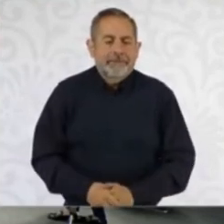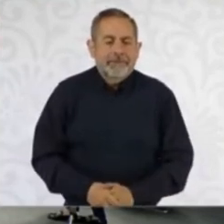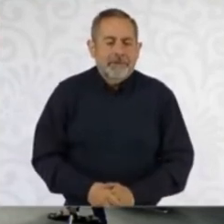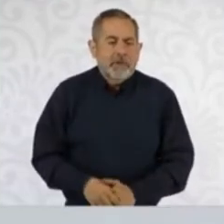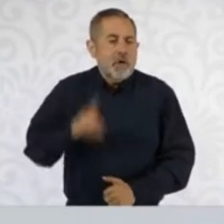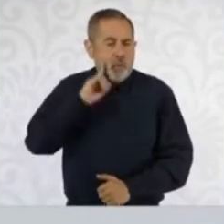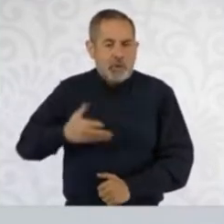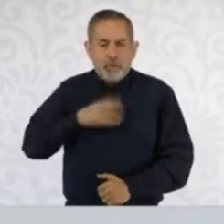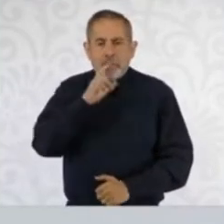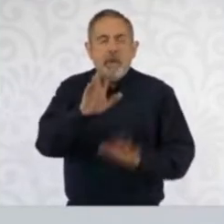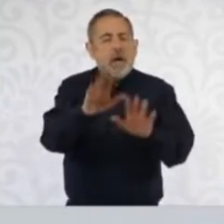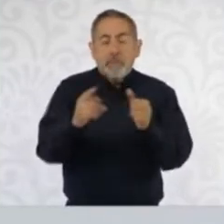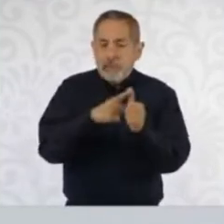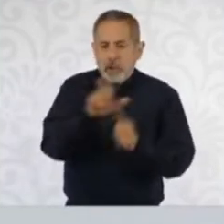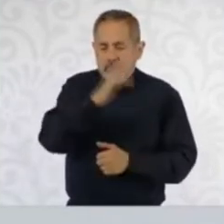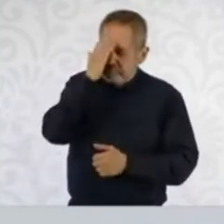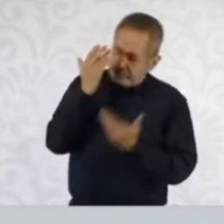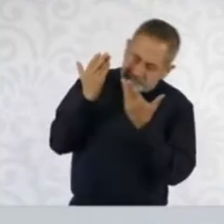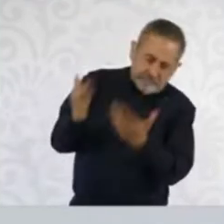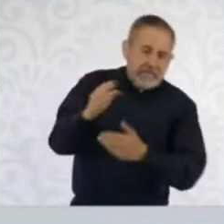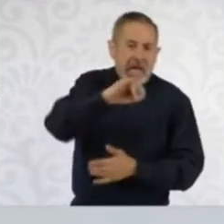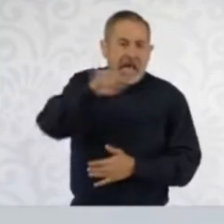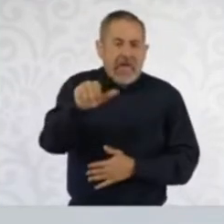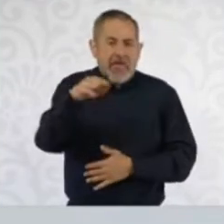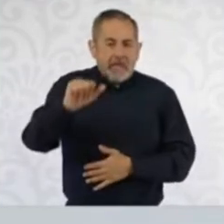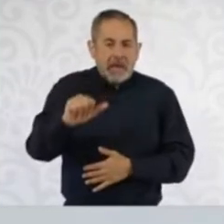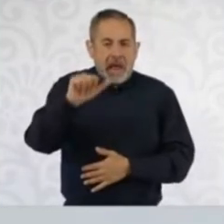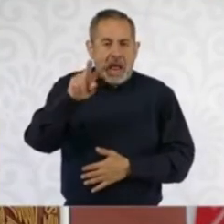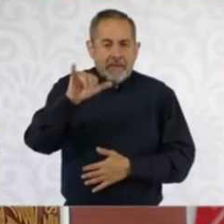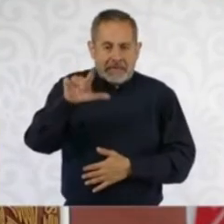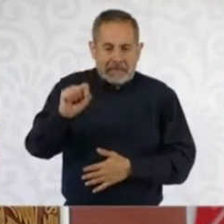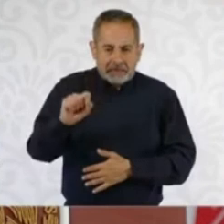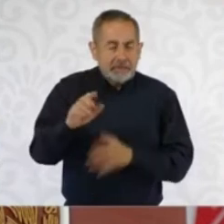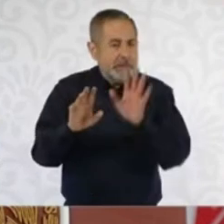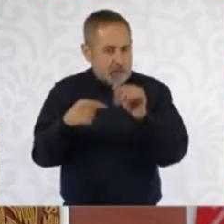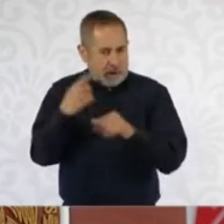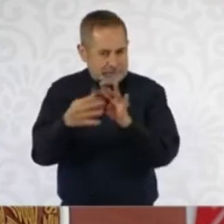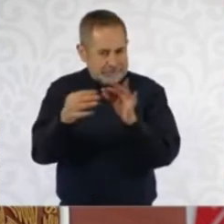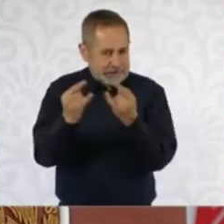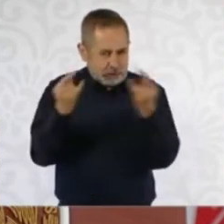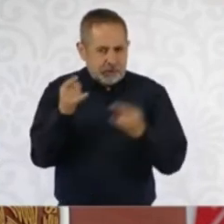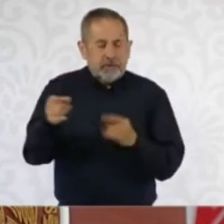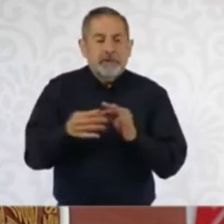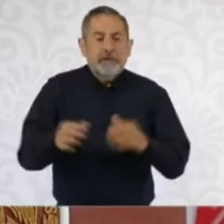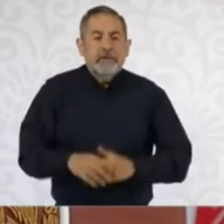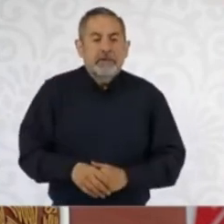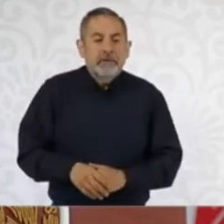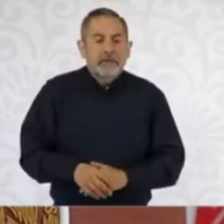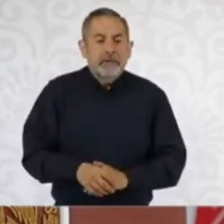Primero, un reconocimiento a Jaime Avilés. Les voy a platicar algo.